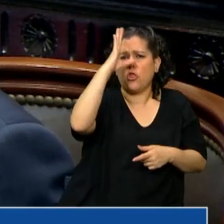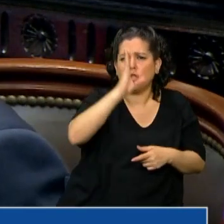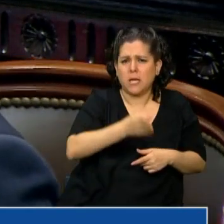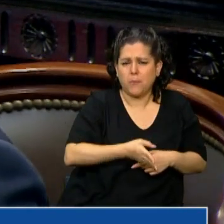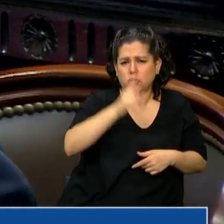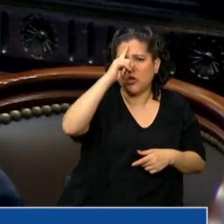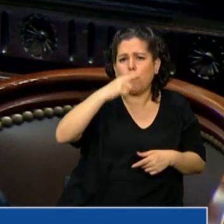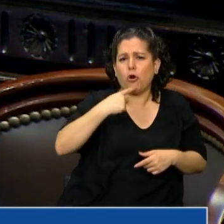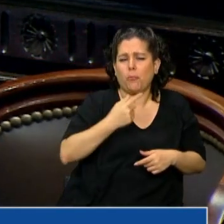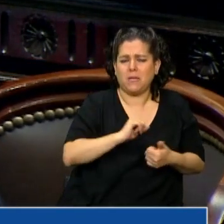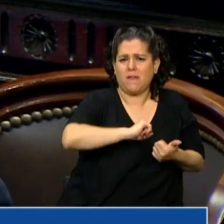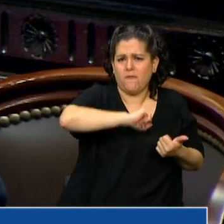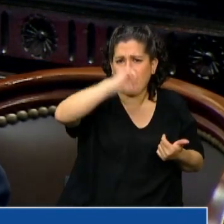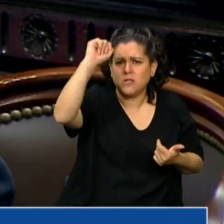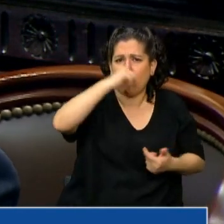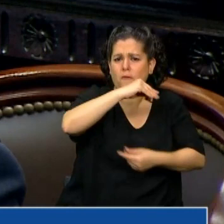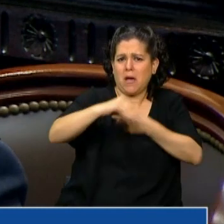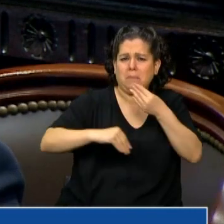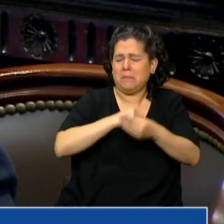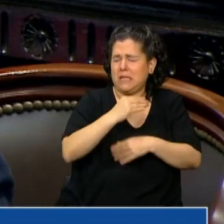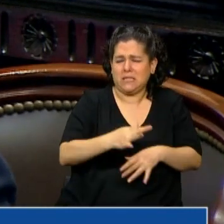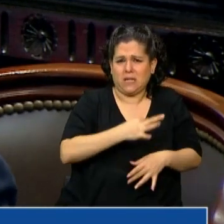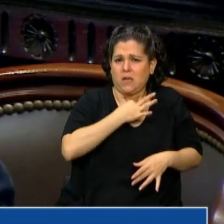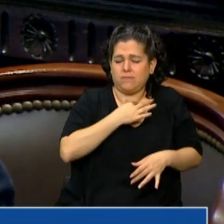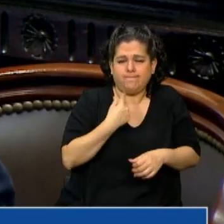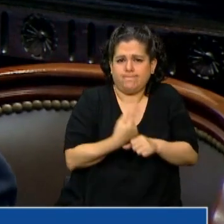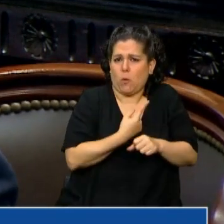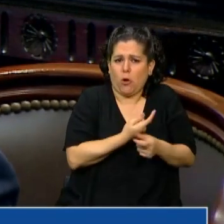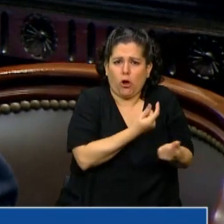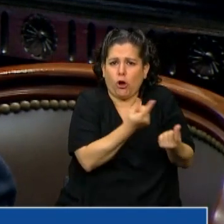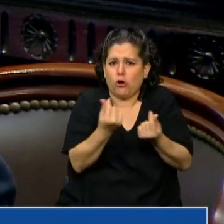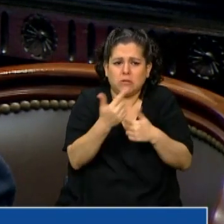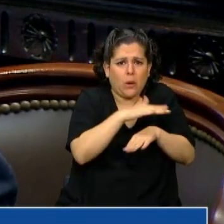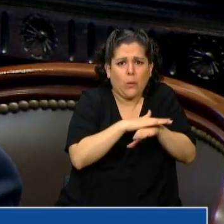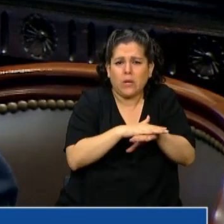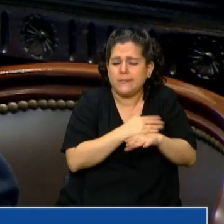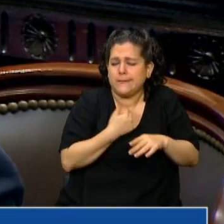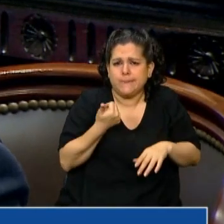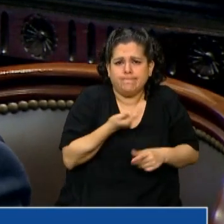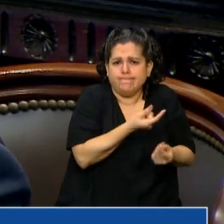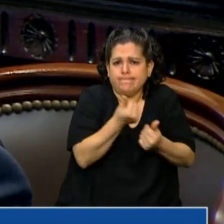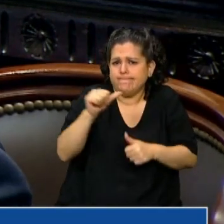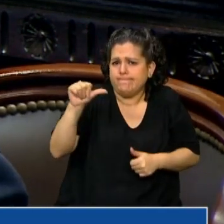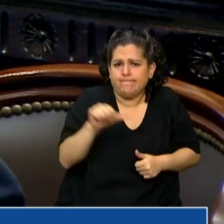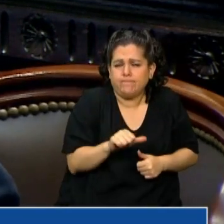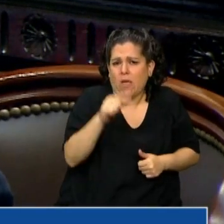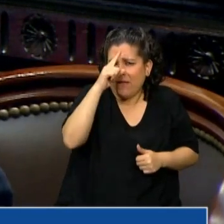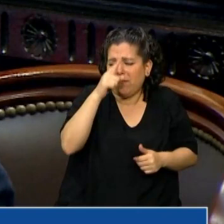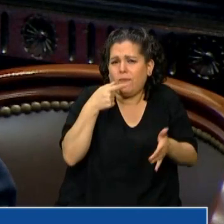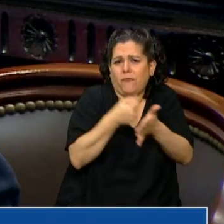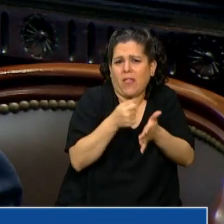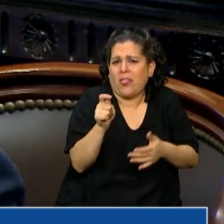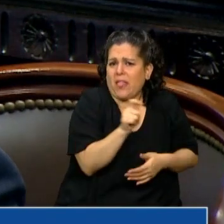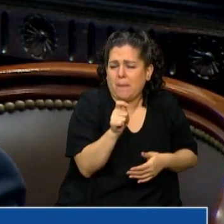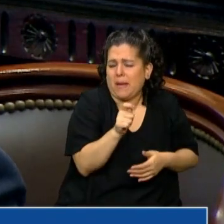12% mensual, donde las familias no llegan a cubrir la canasta básica y no llegan a fin de mes, que necesitan